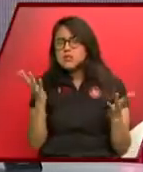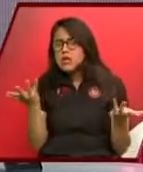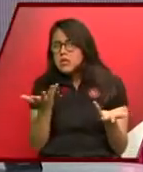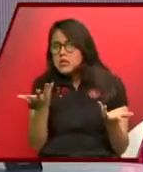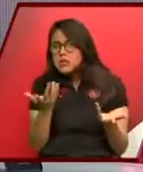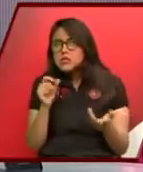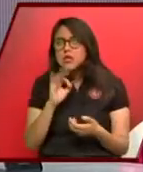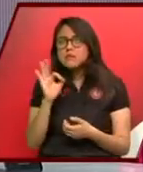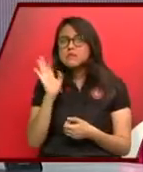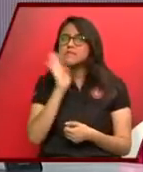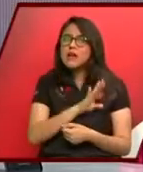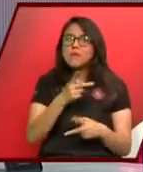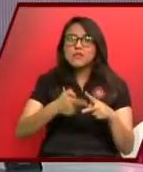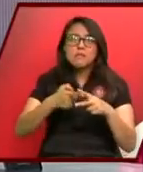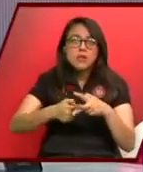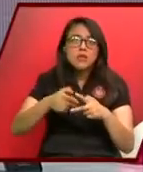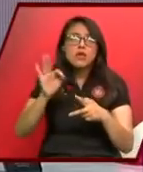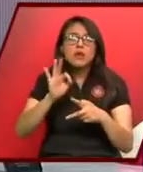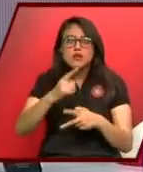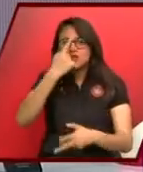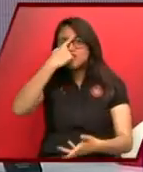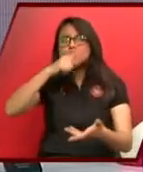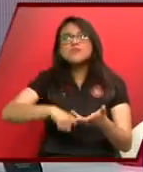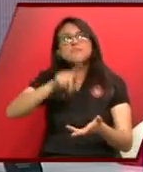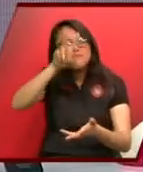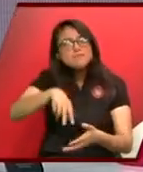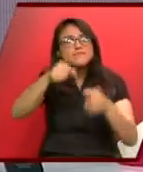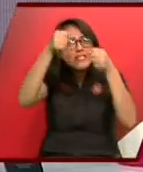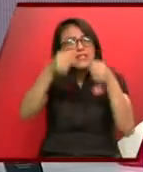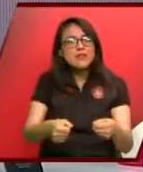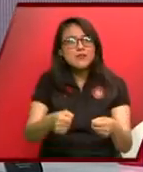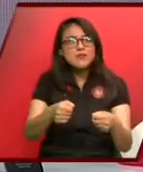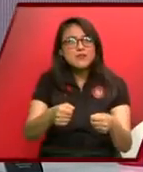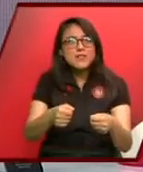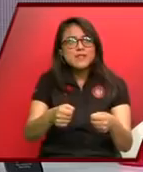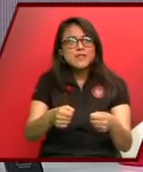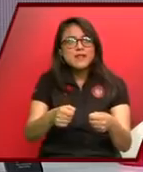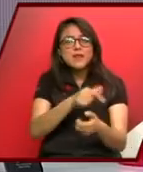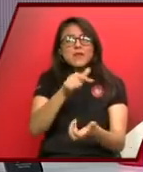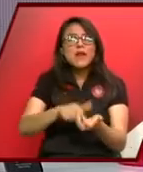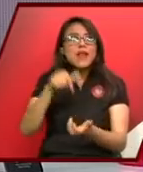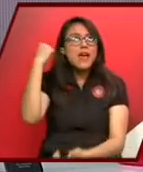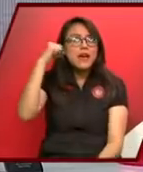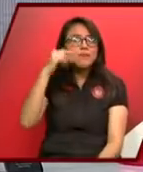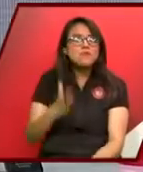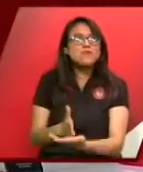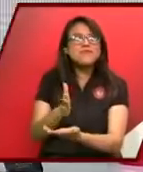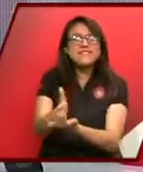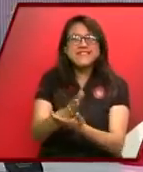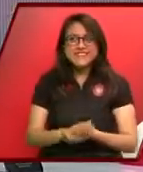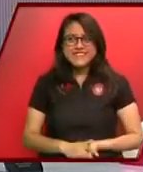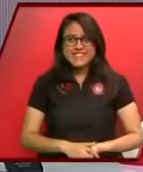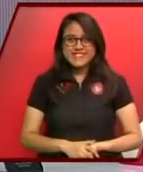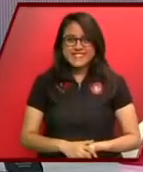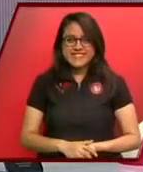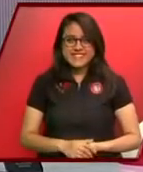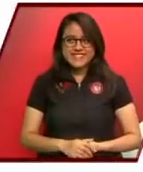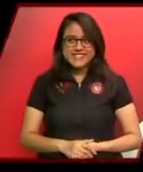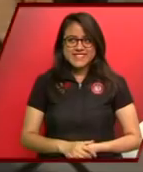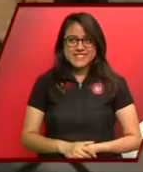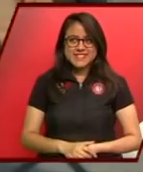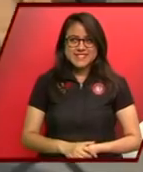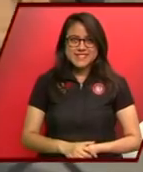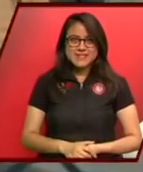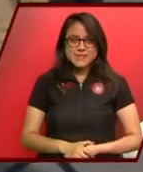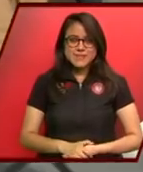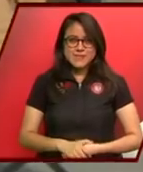escuela porque le falló la matemática. Segurito. A ver, vamos a Acapulco, ¿no? Directamente.